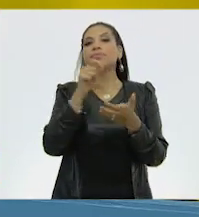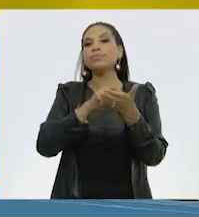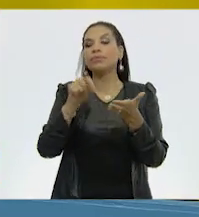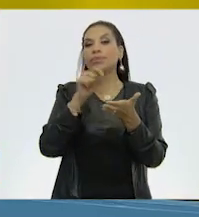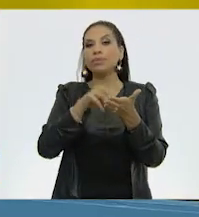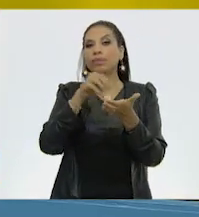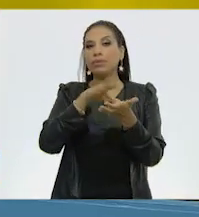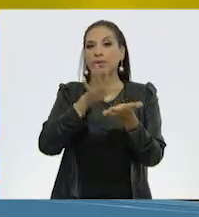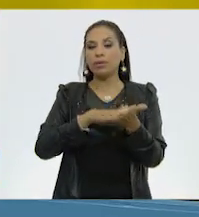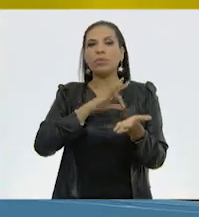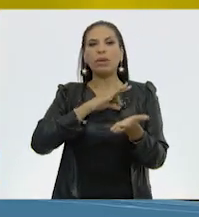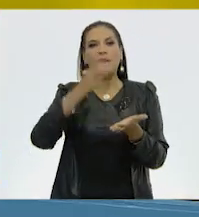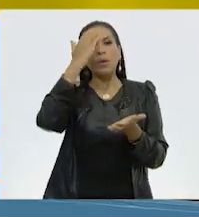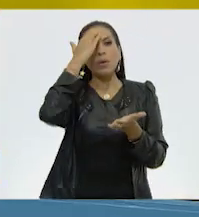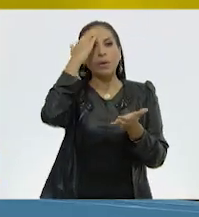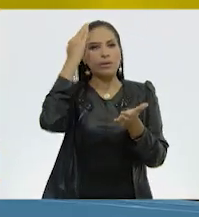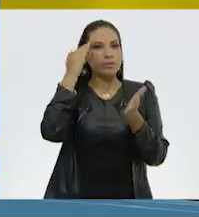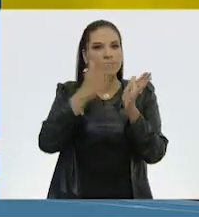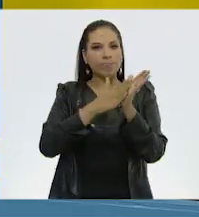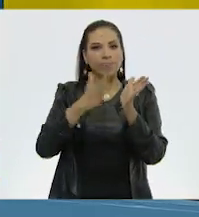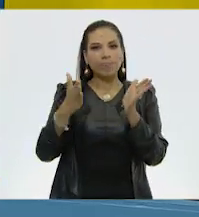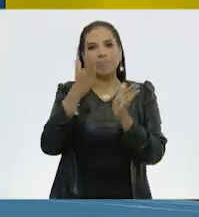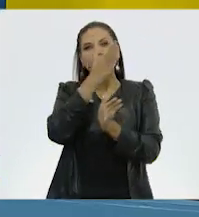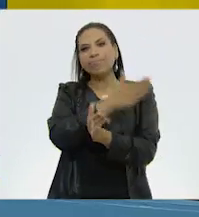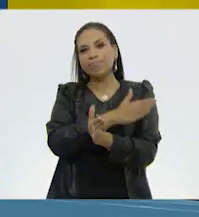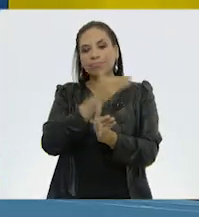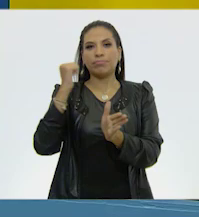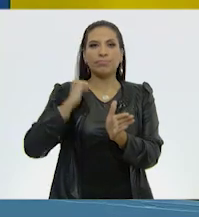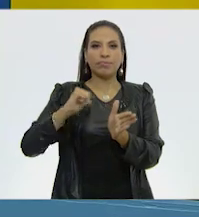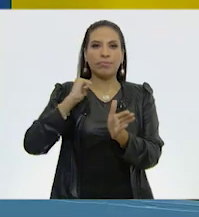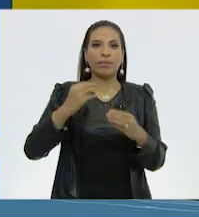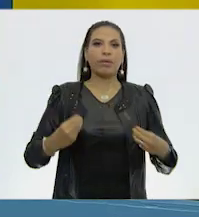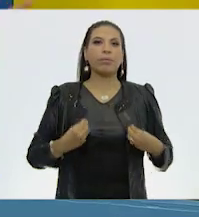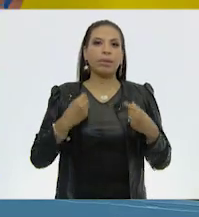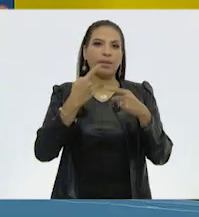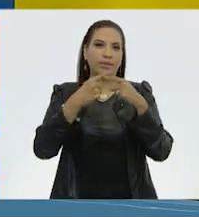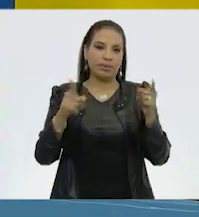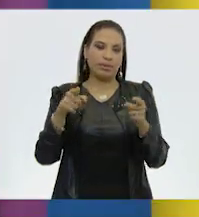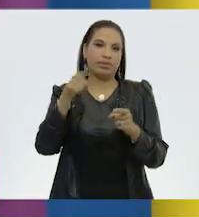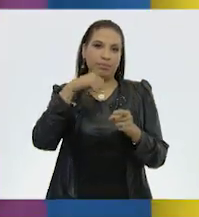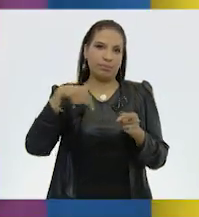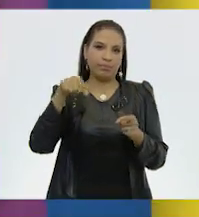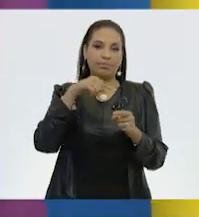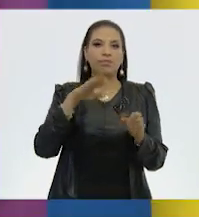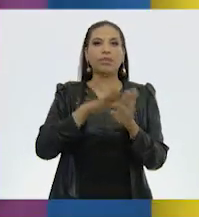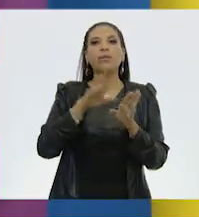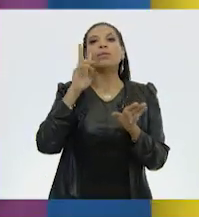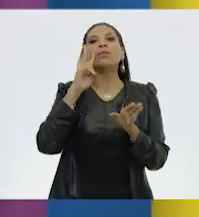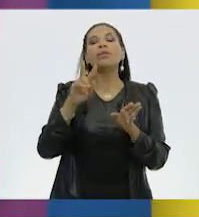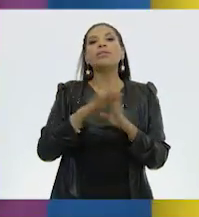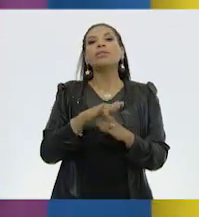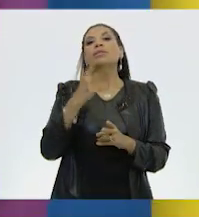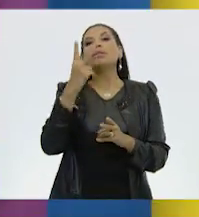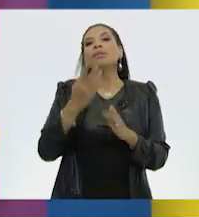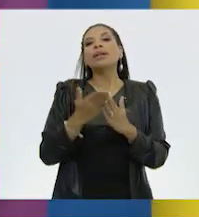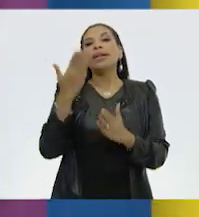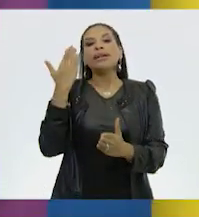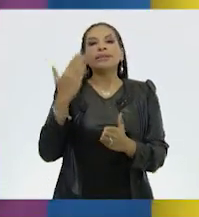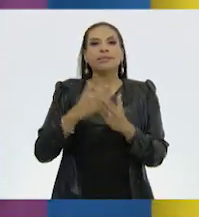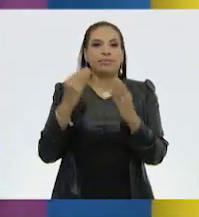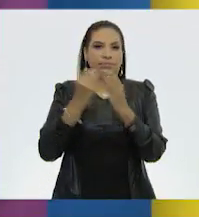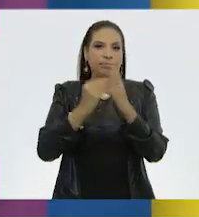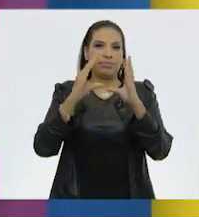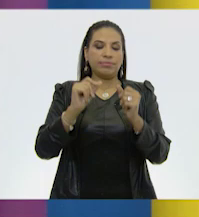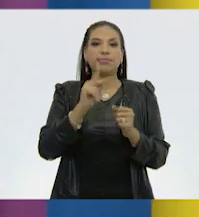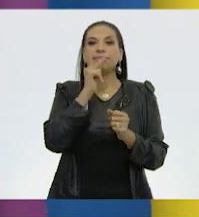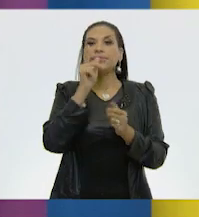documentos hacen posible conocer periodos del pasado, otras formas de vida diferentes a las nuestras. Como lo vimos en las dos clases anteriores,